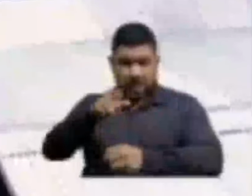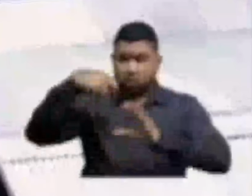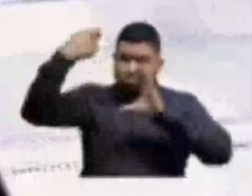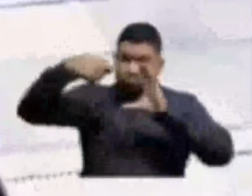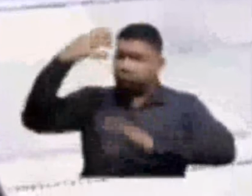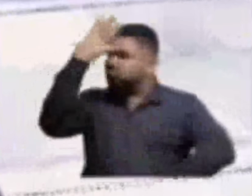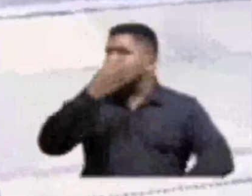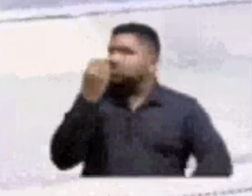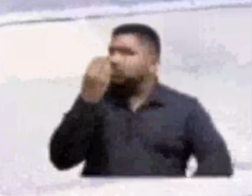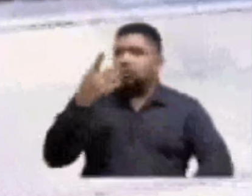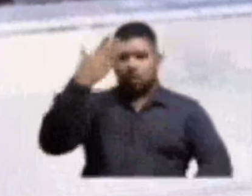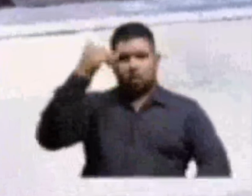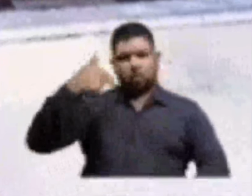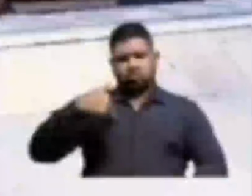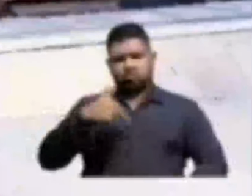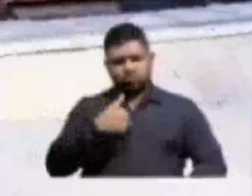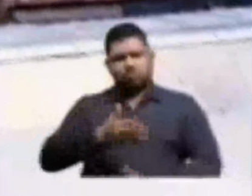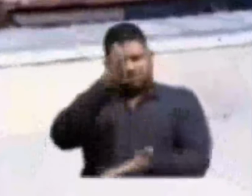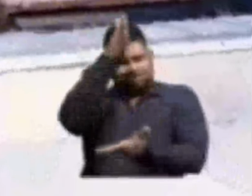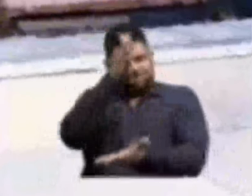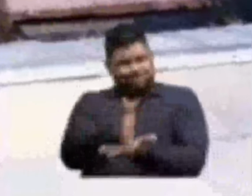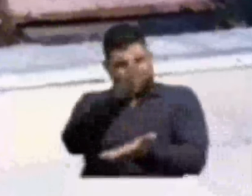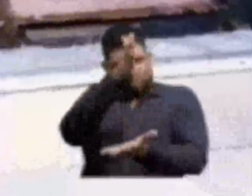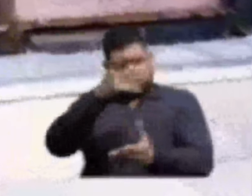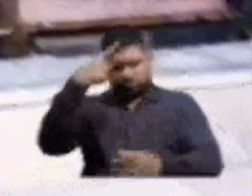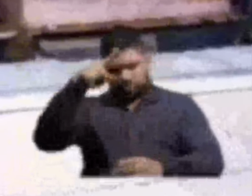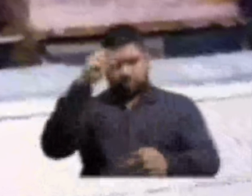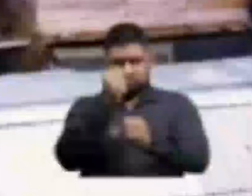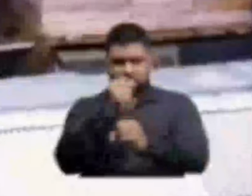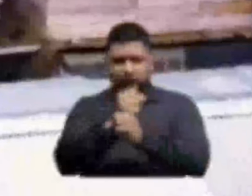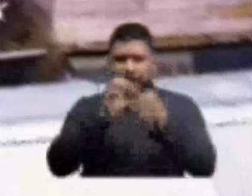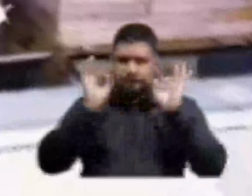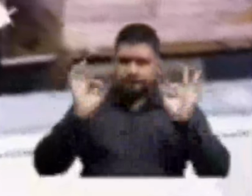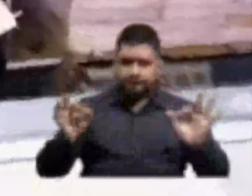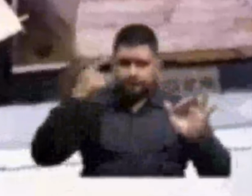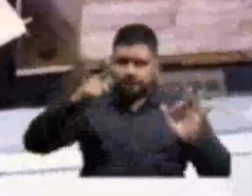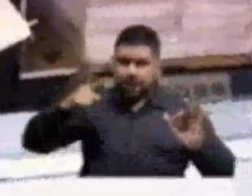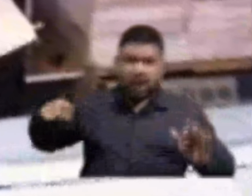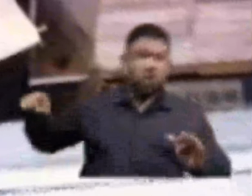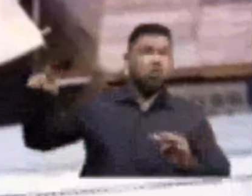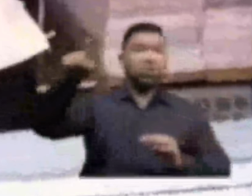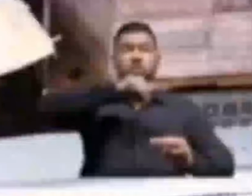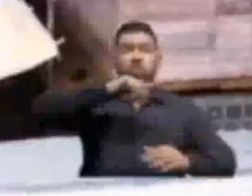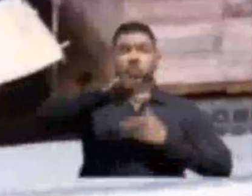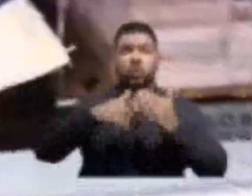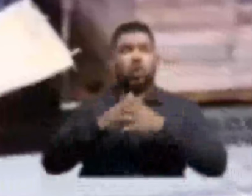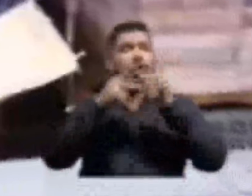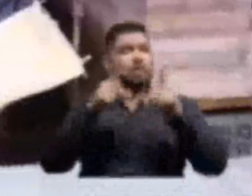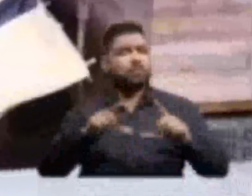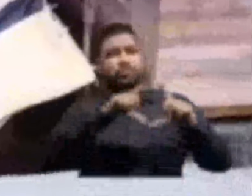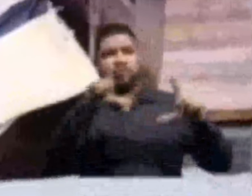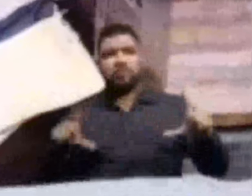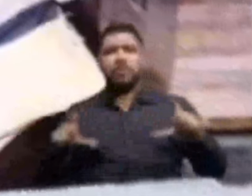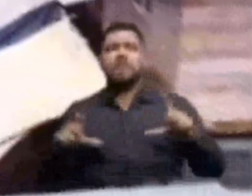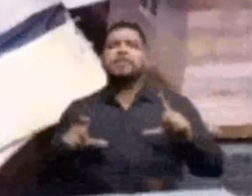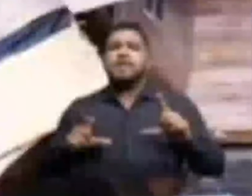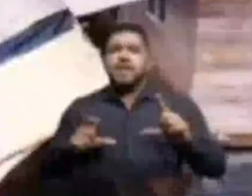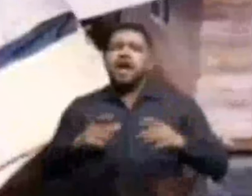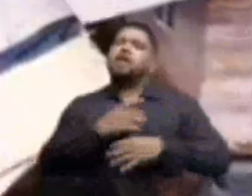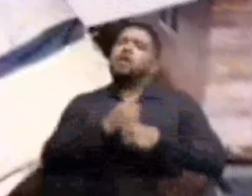nuestro compromiso de salvaguardar la vida y hombre de todas las personas que se encuentran en el territorio nacional eh agradezco que visibilicen este